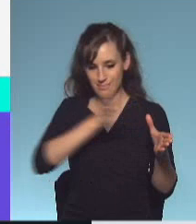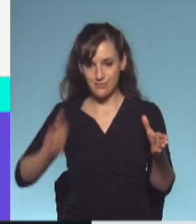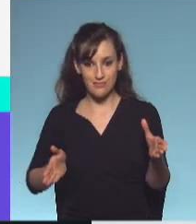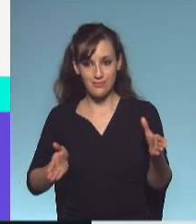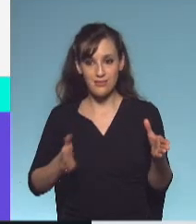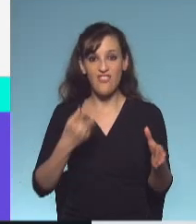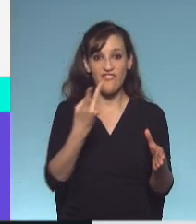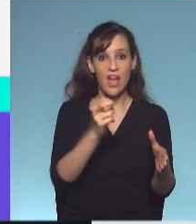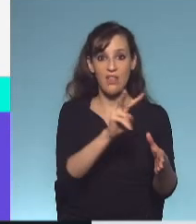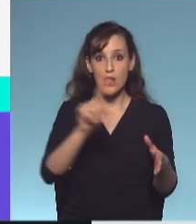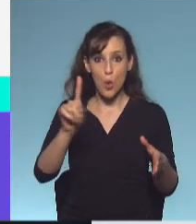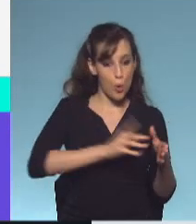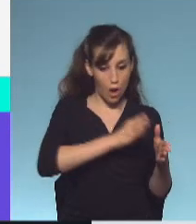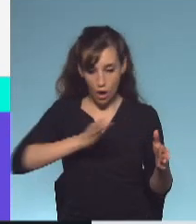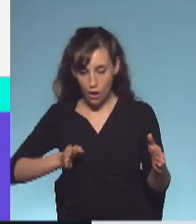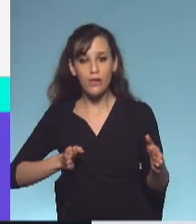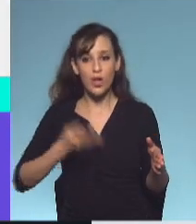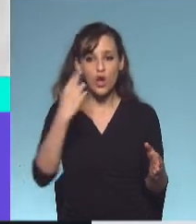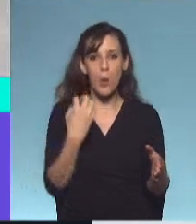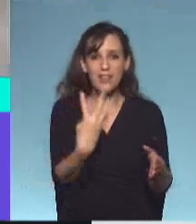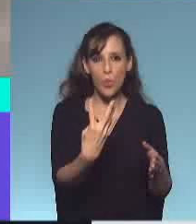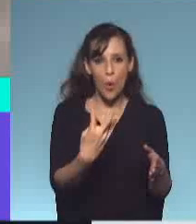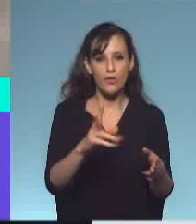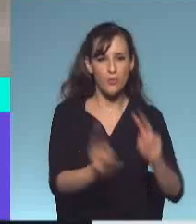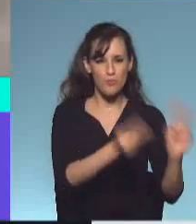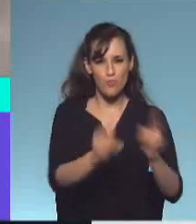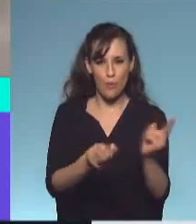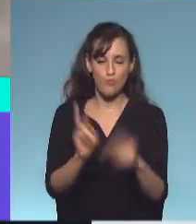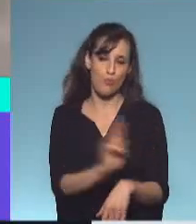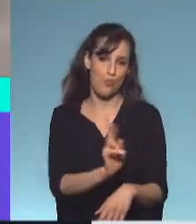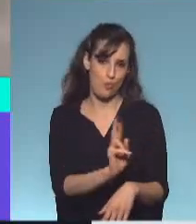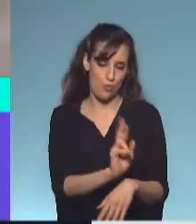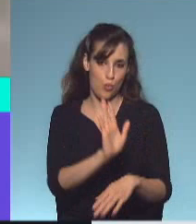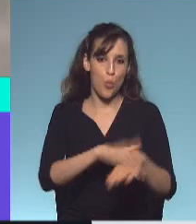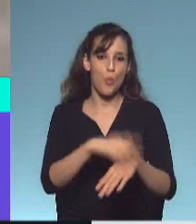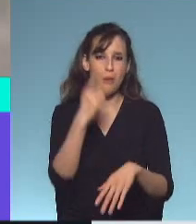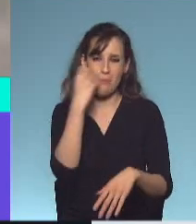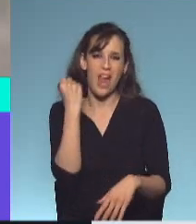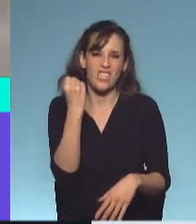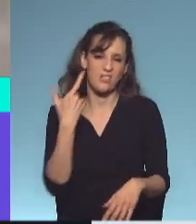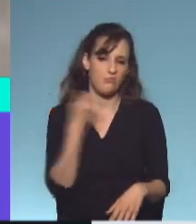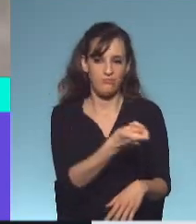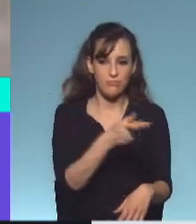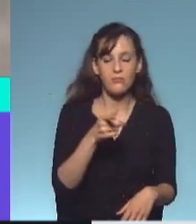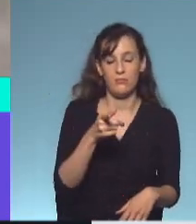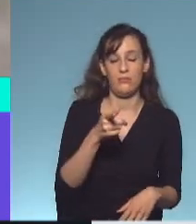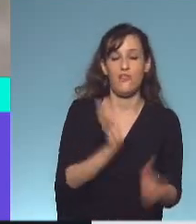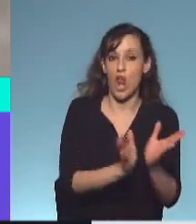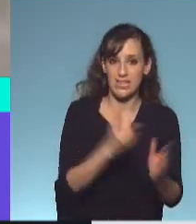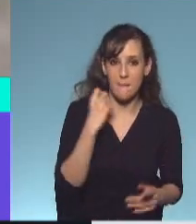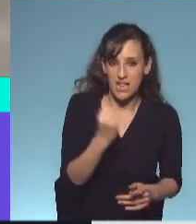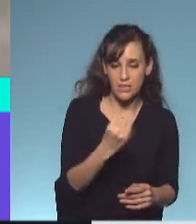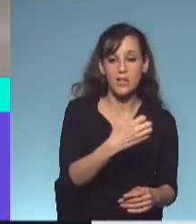año del 2021 tenemos 94 muertes violentas por violencia machista de las cuales 62 son